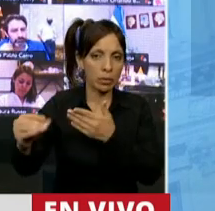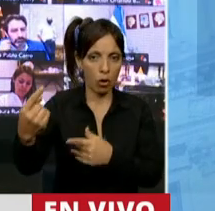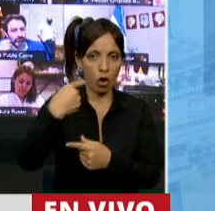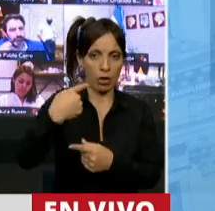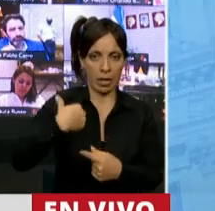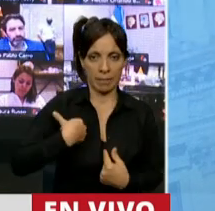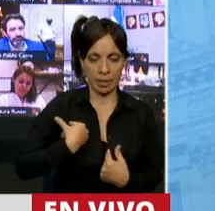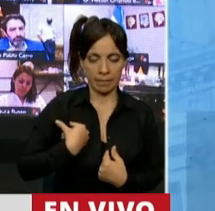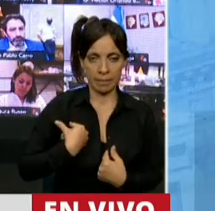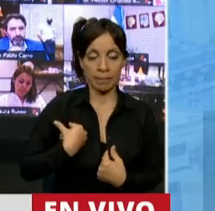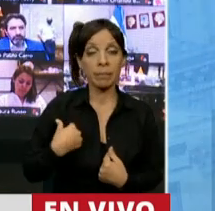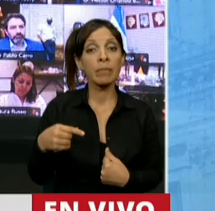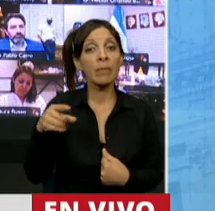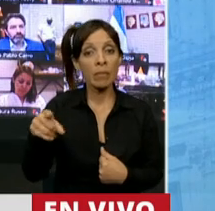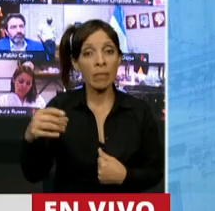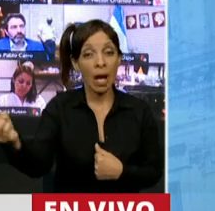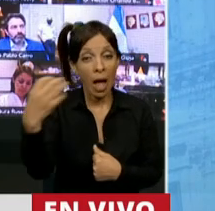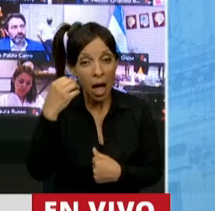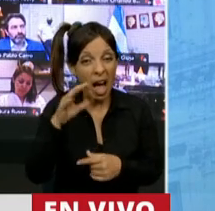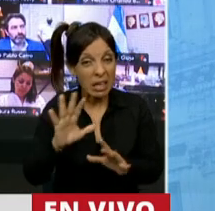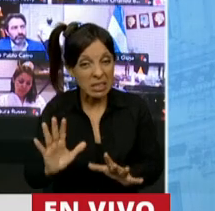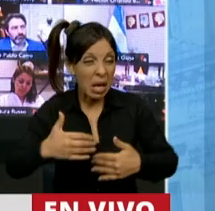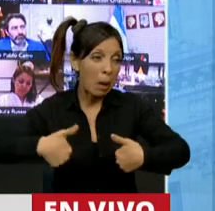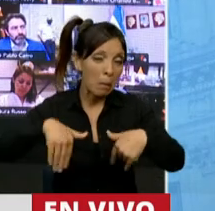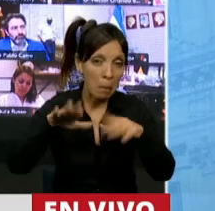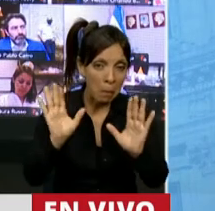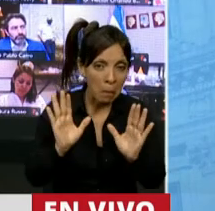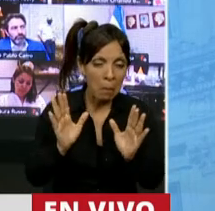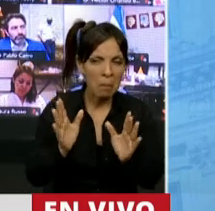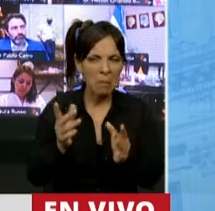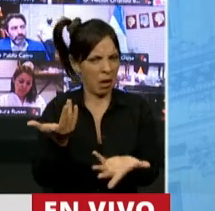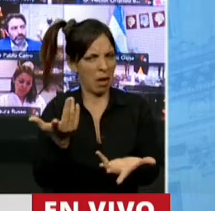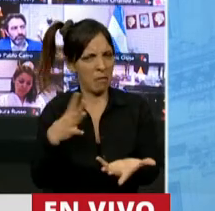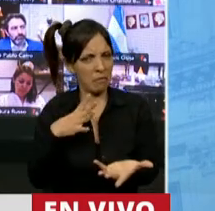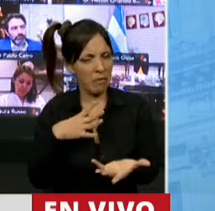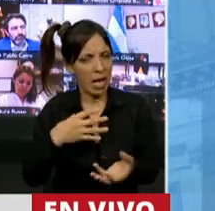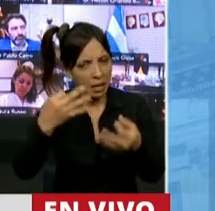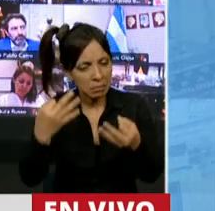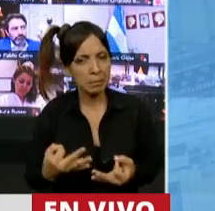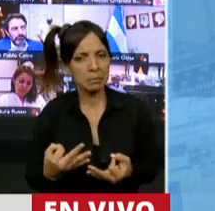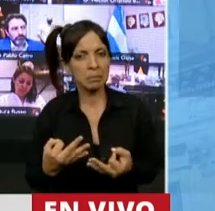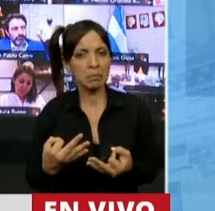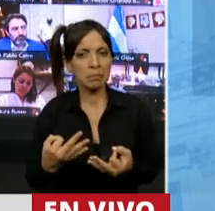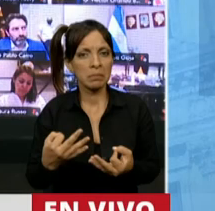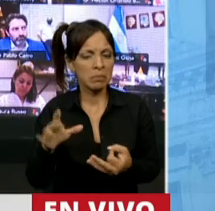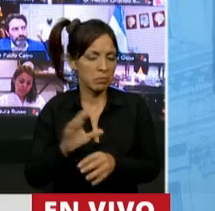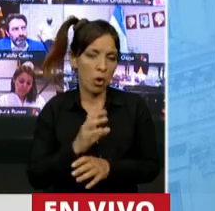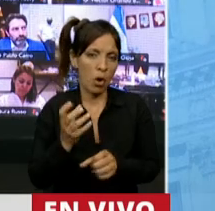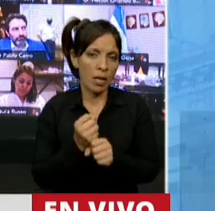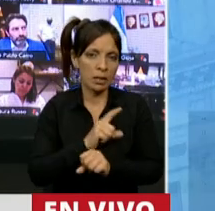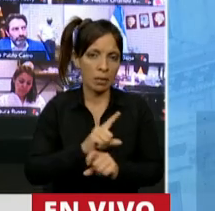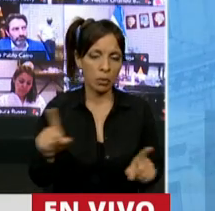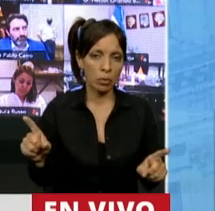Moró. Agravio gratuito, agravio desleal, agravio deleznable.